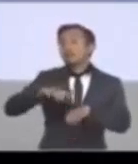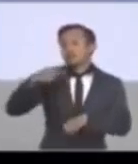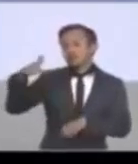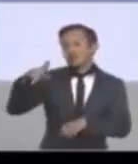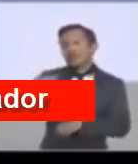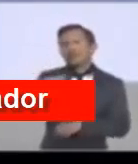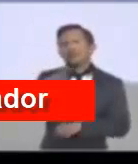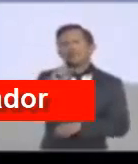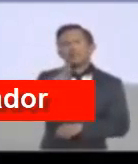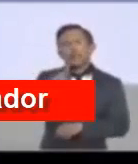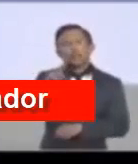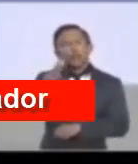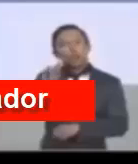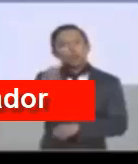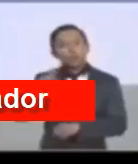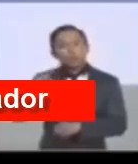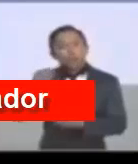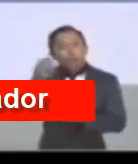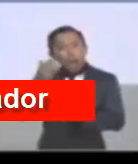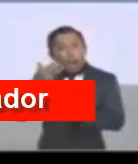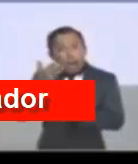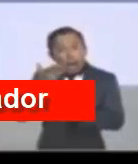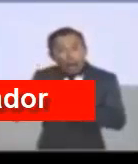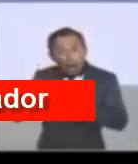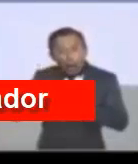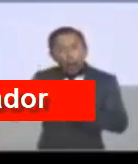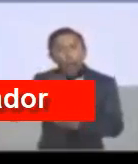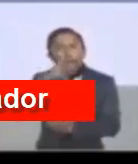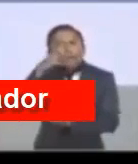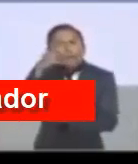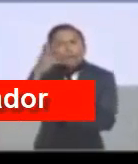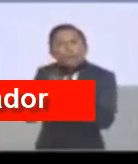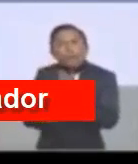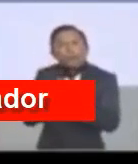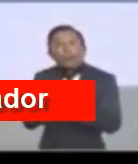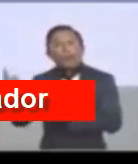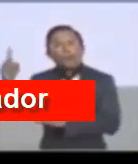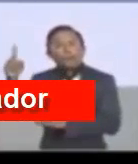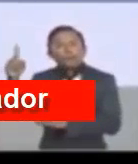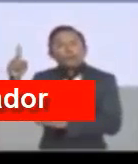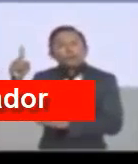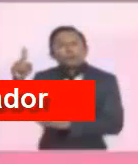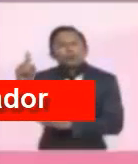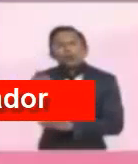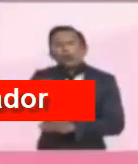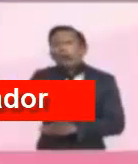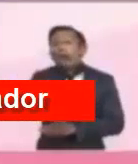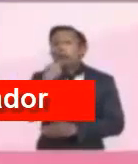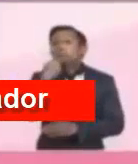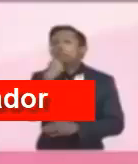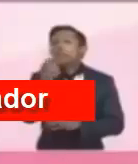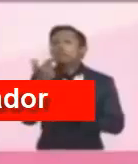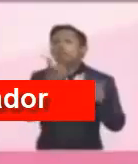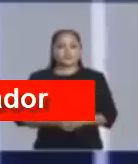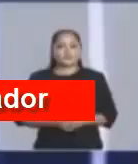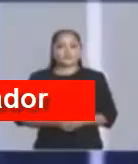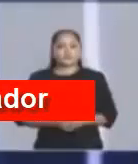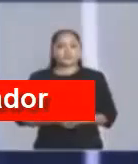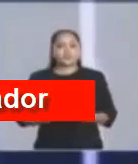está creyendo. Bueno, es parte de la tarea que tendremos que hacer, es a través de redes sociales